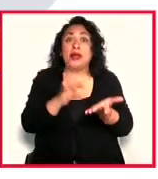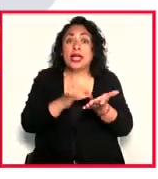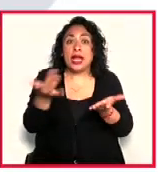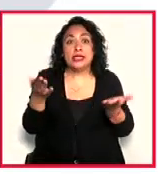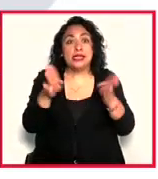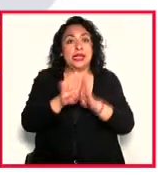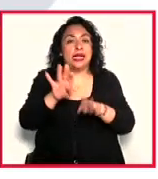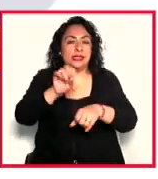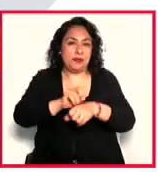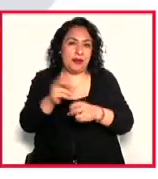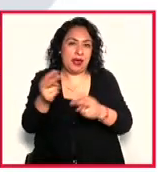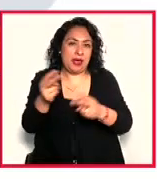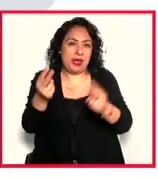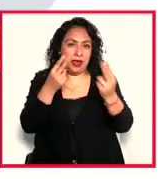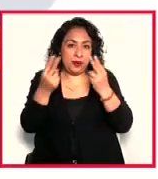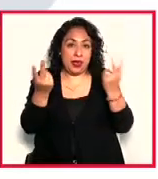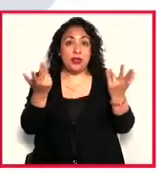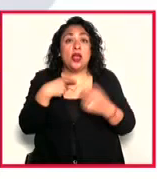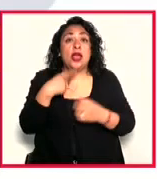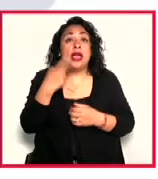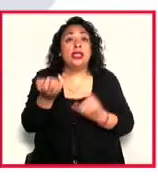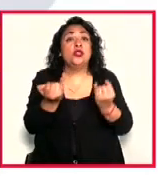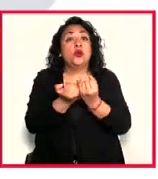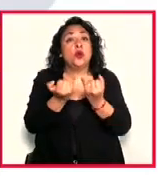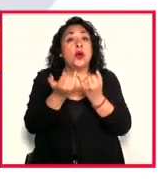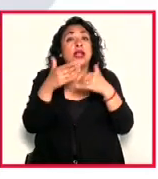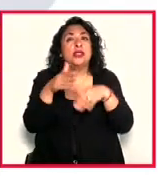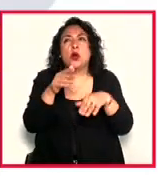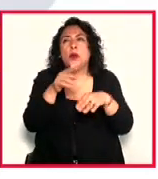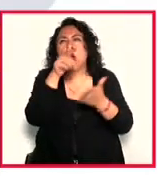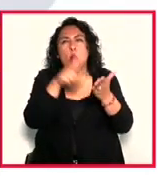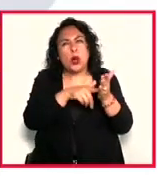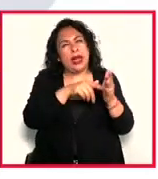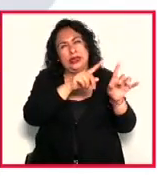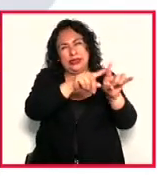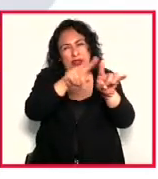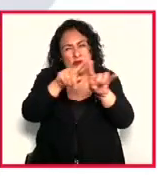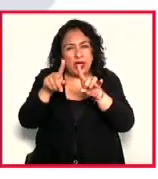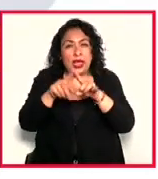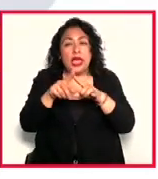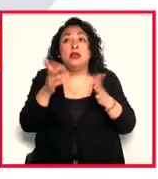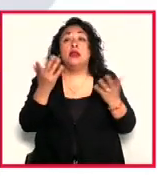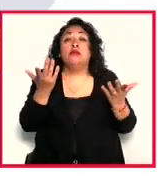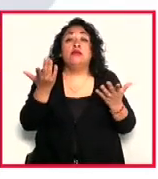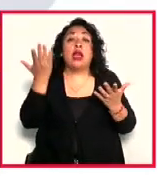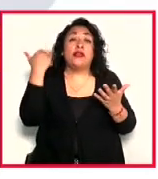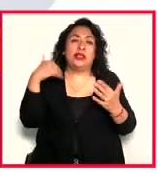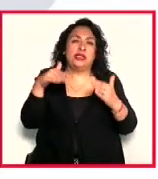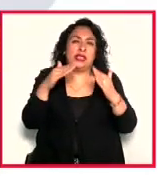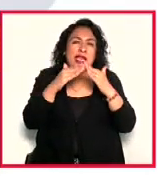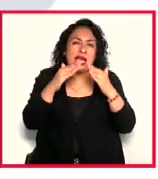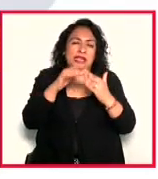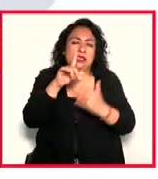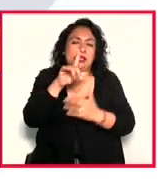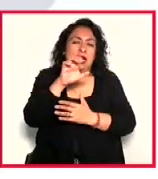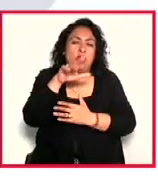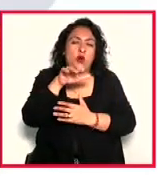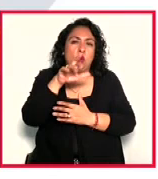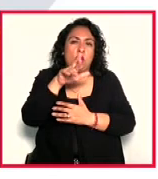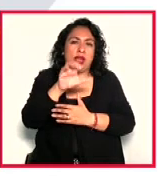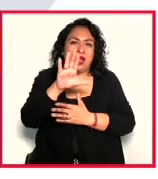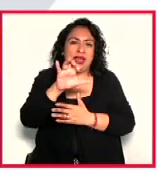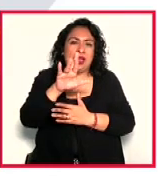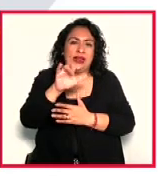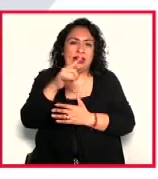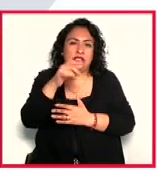semana con nosotros. Y esto también tiene que ver con recintos, Guaman, a propósito de la que fuera la casa de Leonora Carrington. Lleva un buen